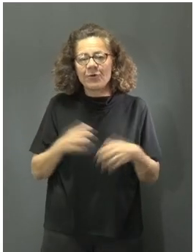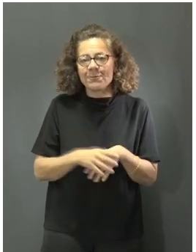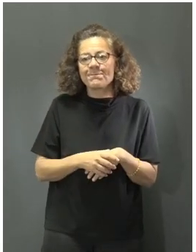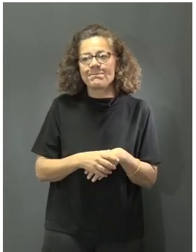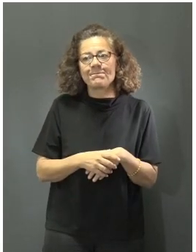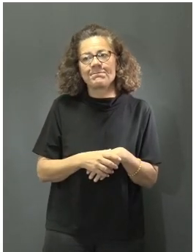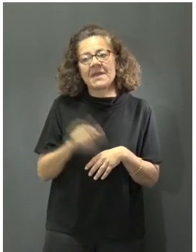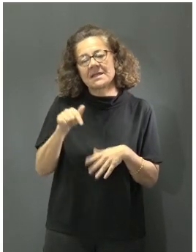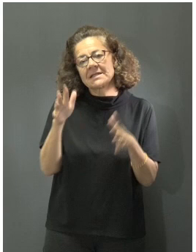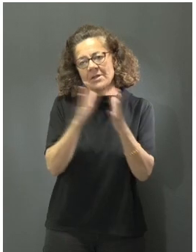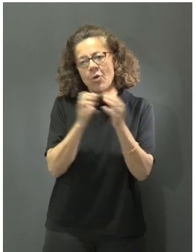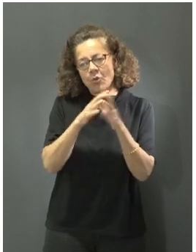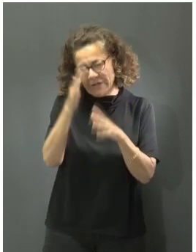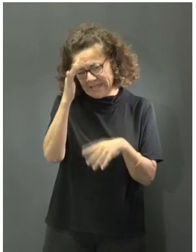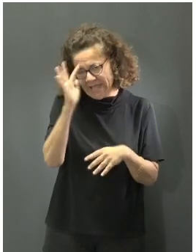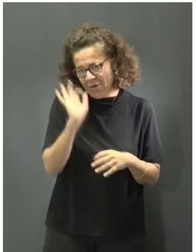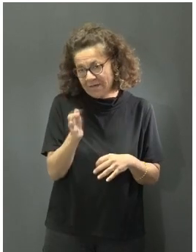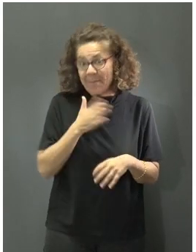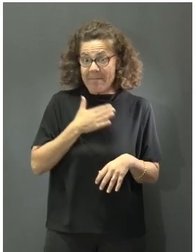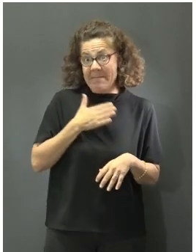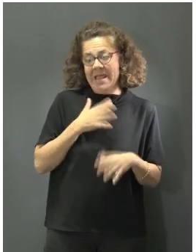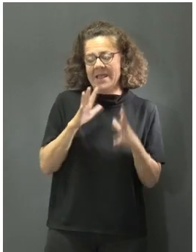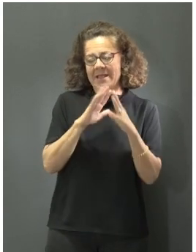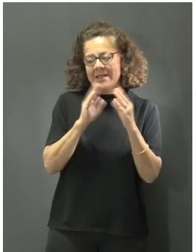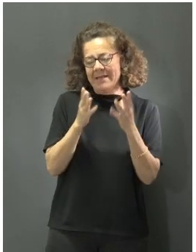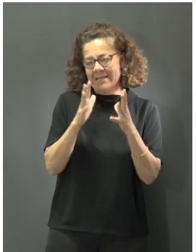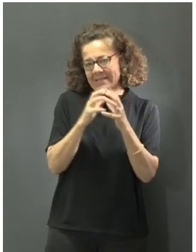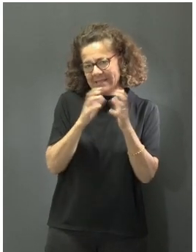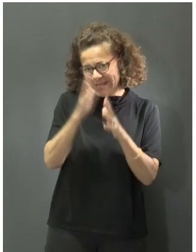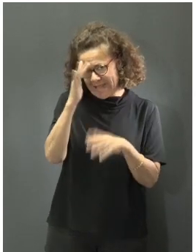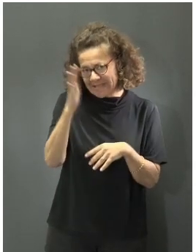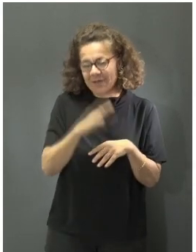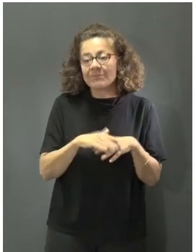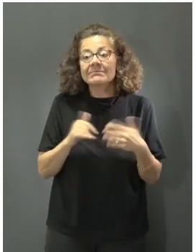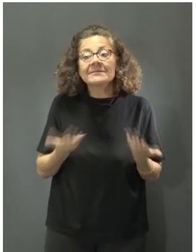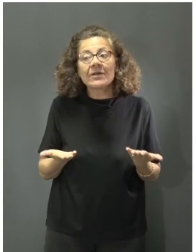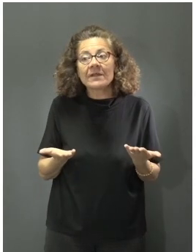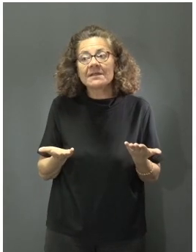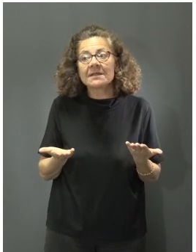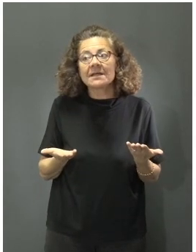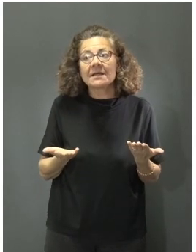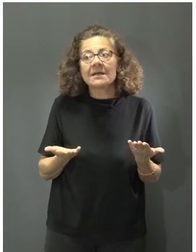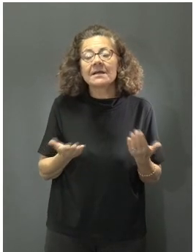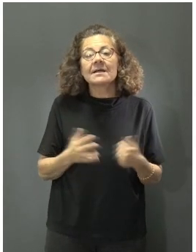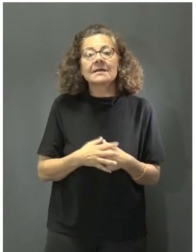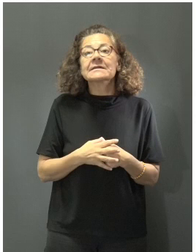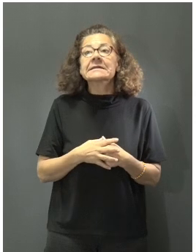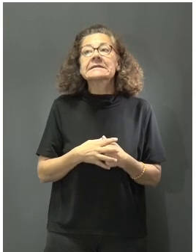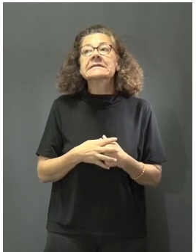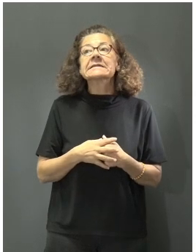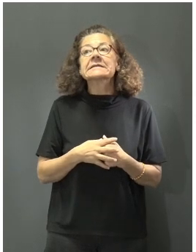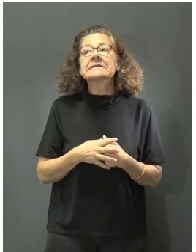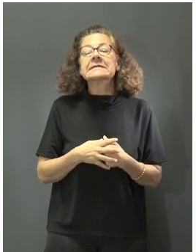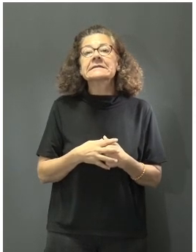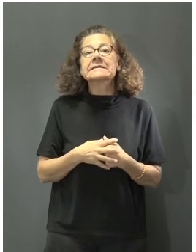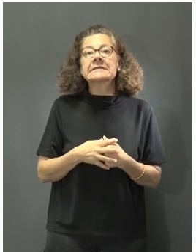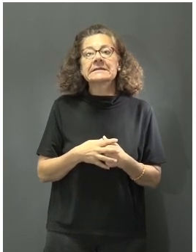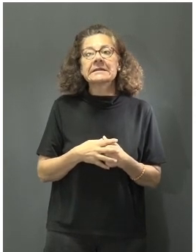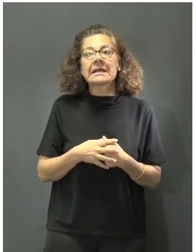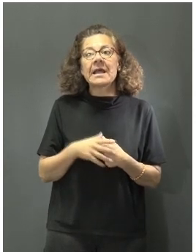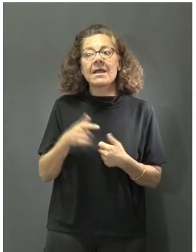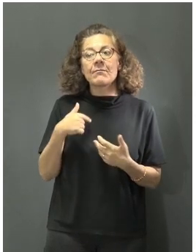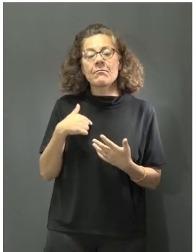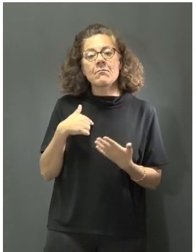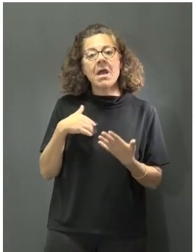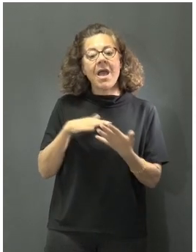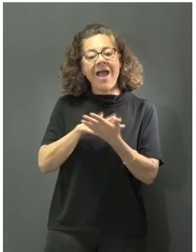que sí que es un deseo, es el mío, así que bueno, que no, que nos diera para hablar desde lo